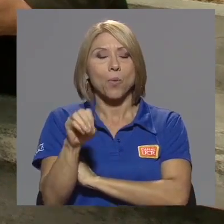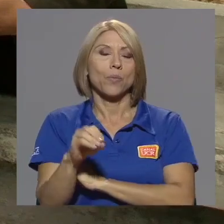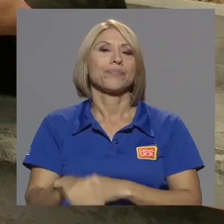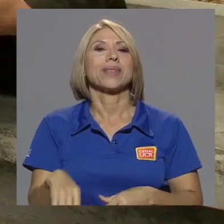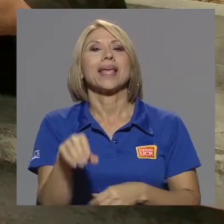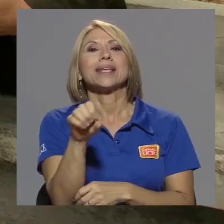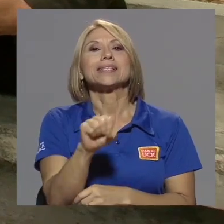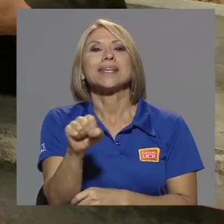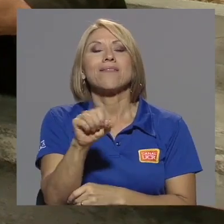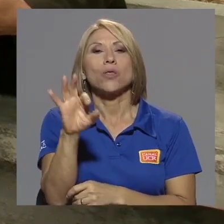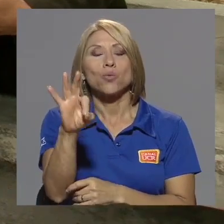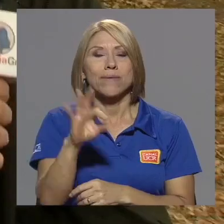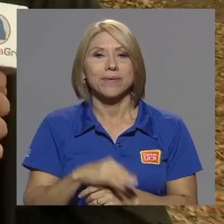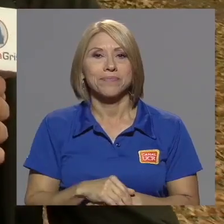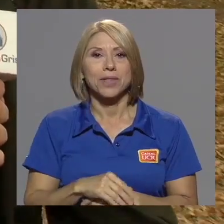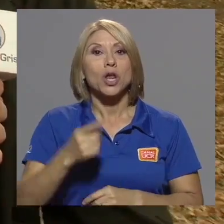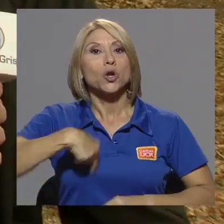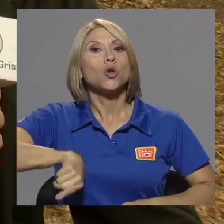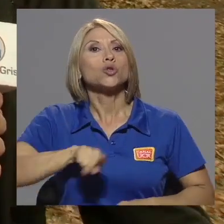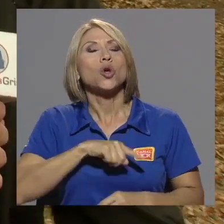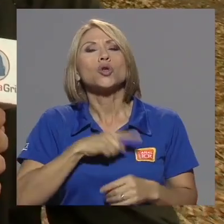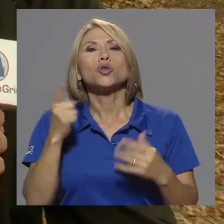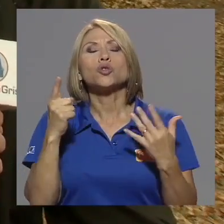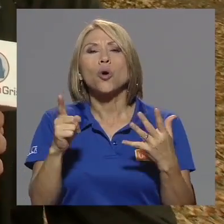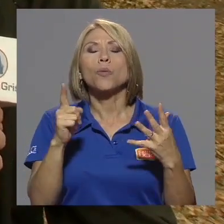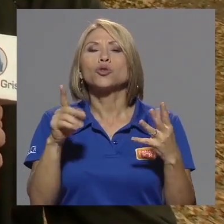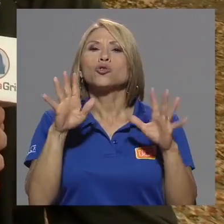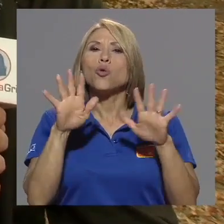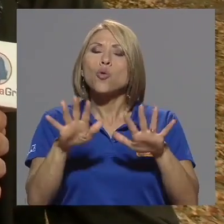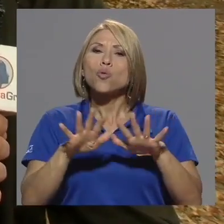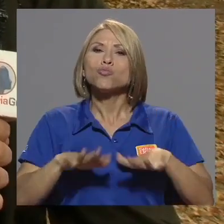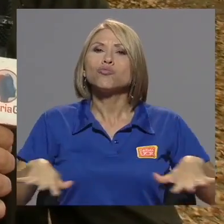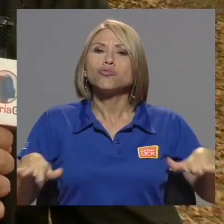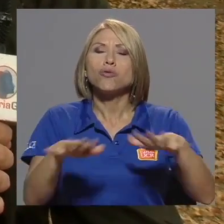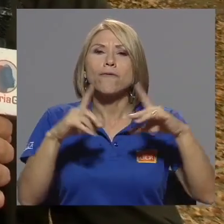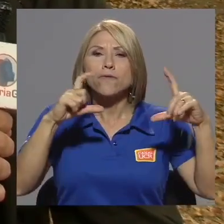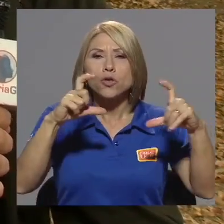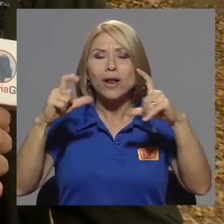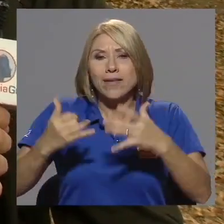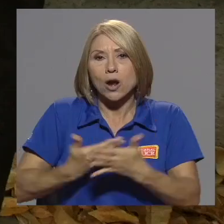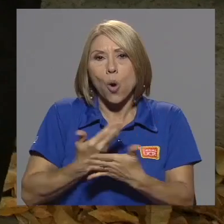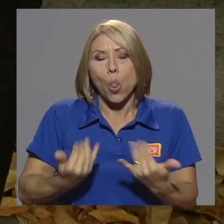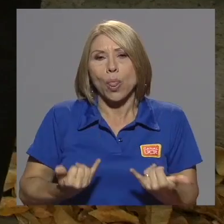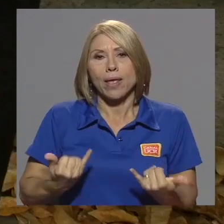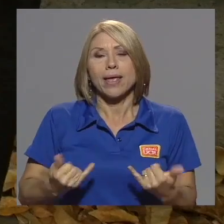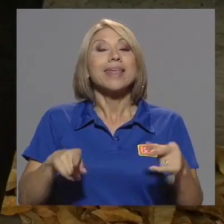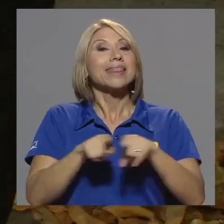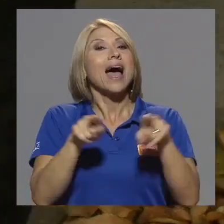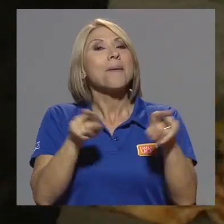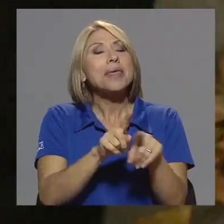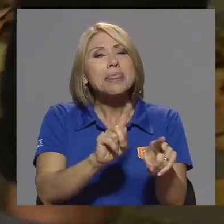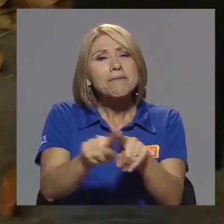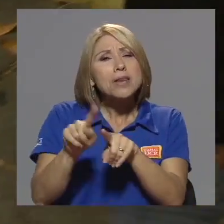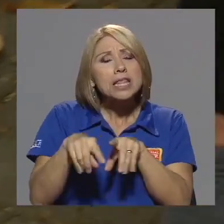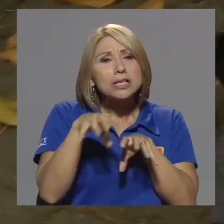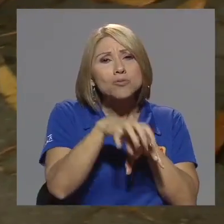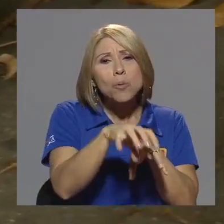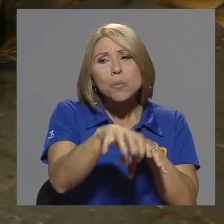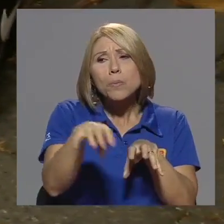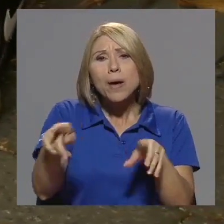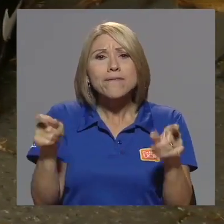Garbo el sábado 9. Somos una plataforma de fotografía contemporánea. Y también tenemos una serie